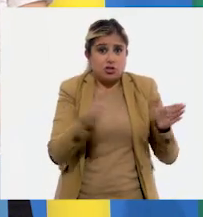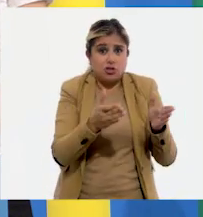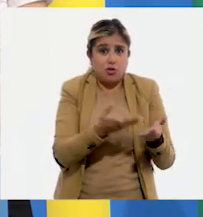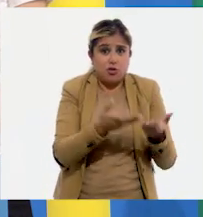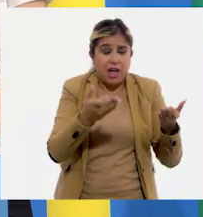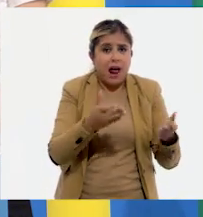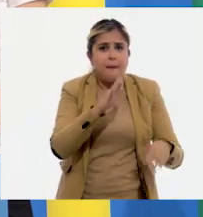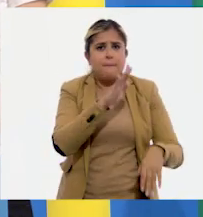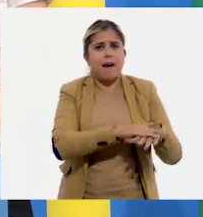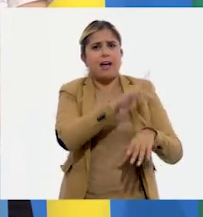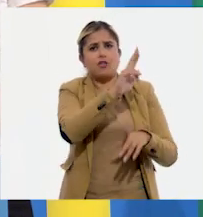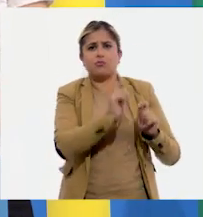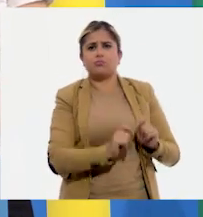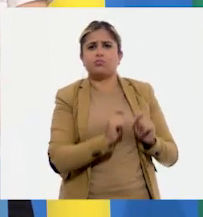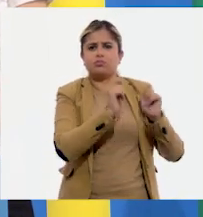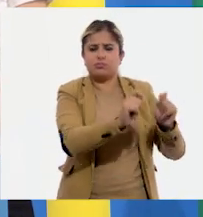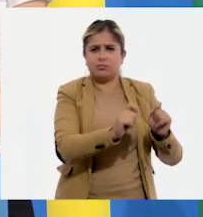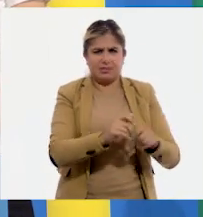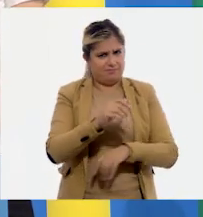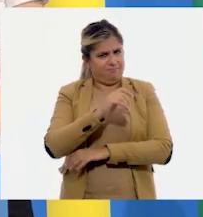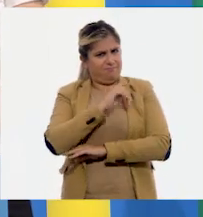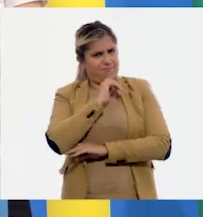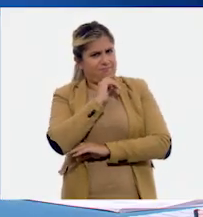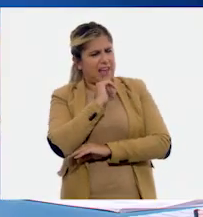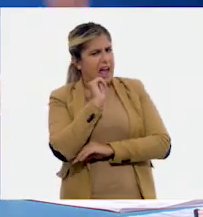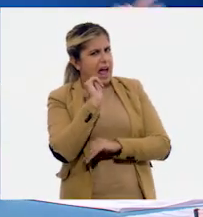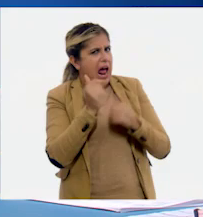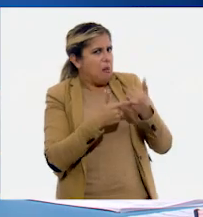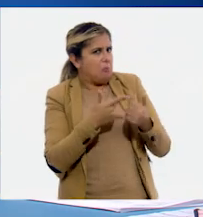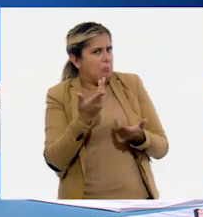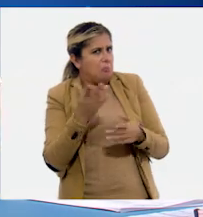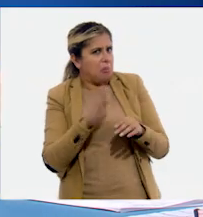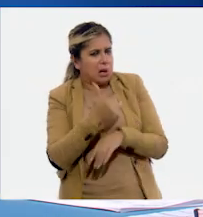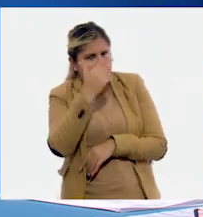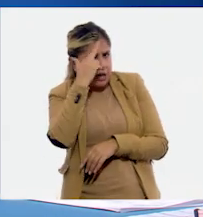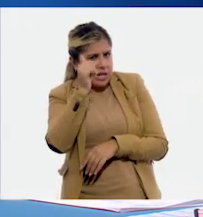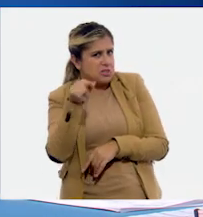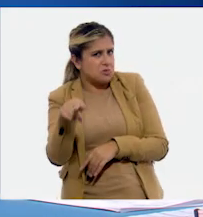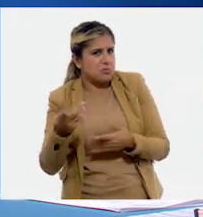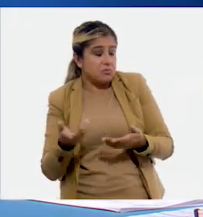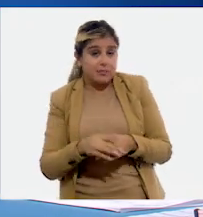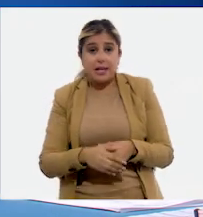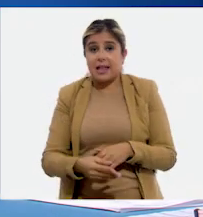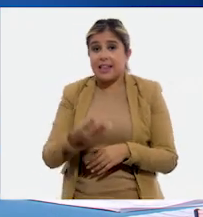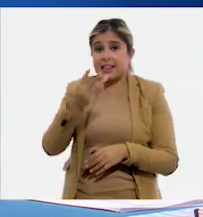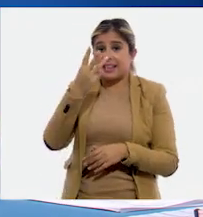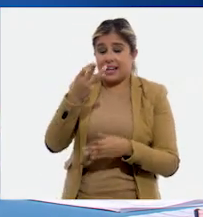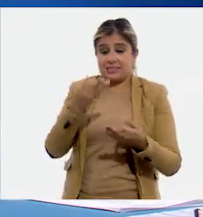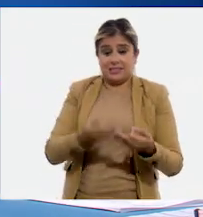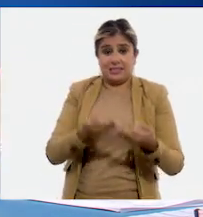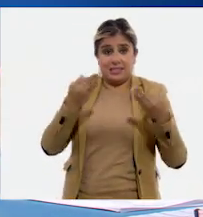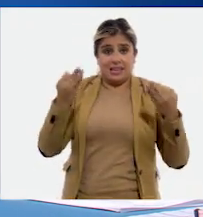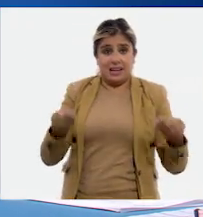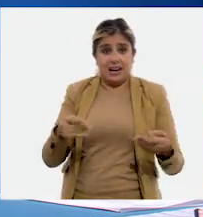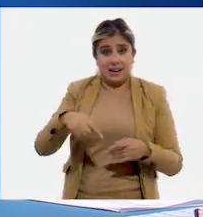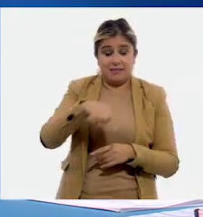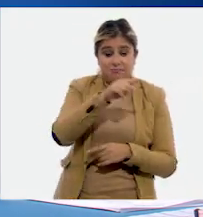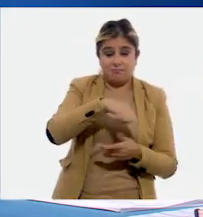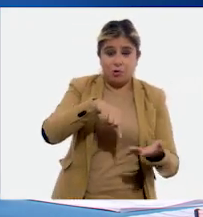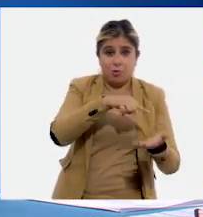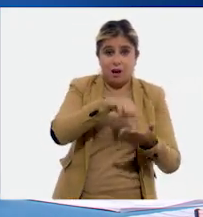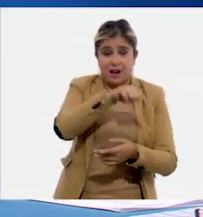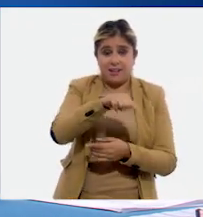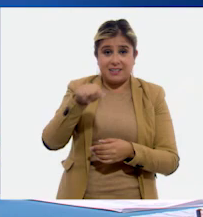razón va a repartir sus terrenos de esa manera. Bueno, los 3 terrenos son los que están en